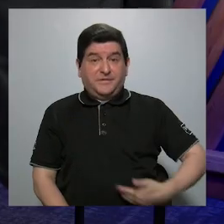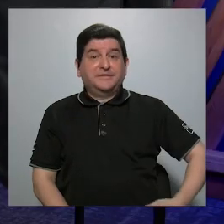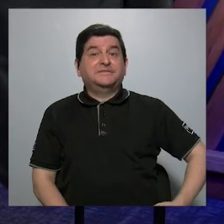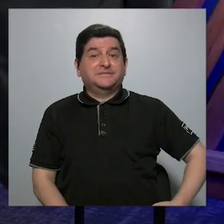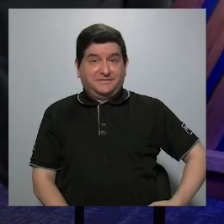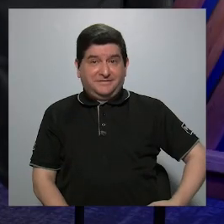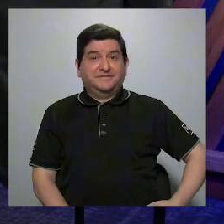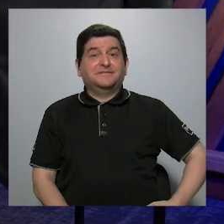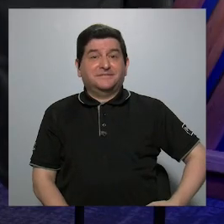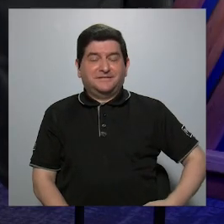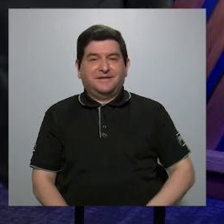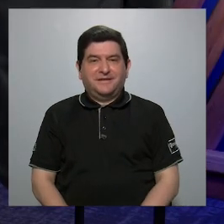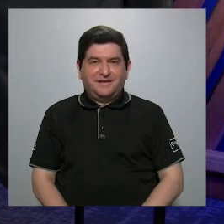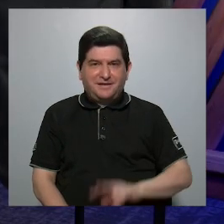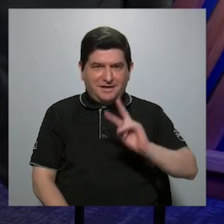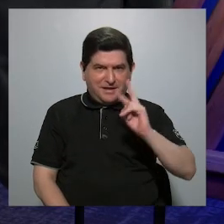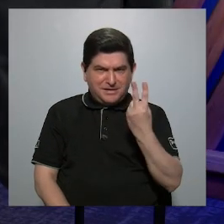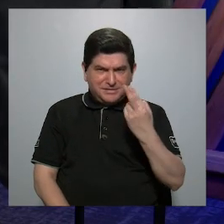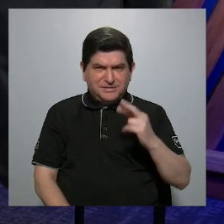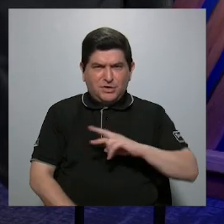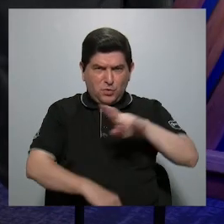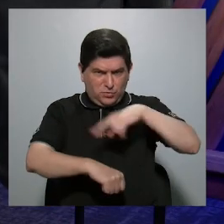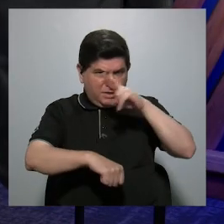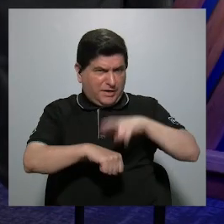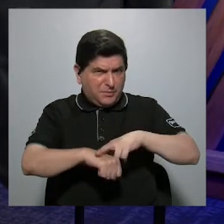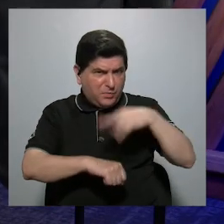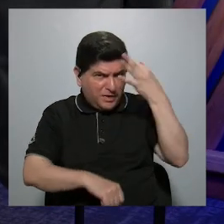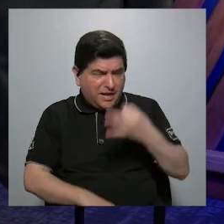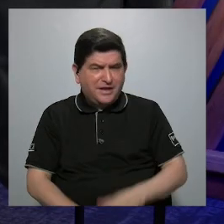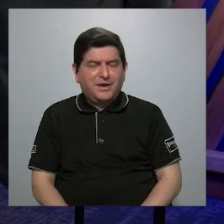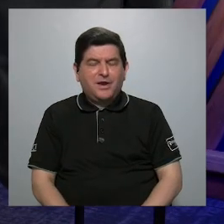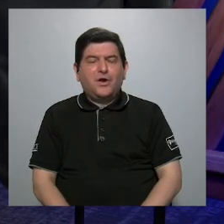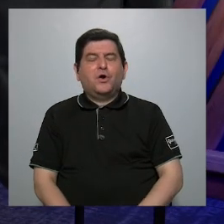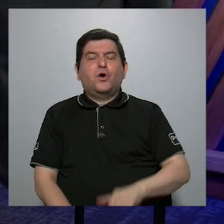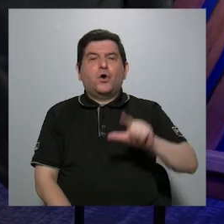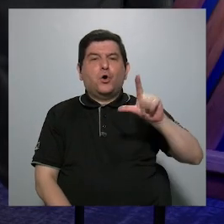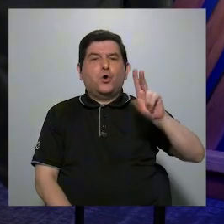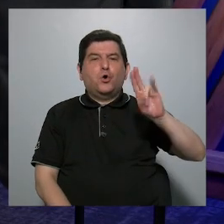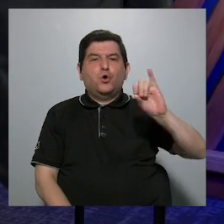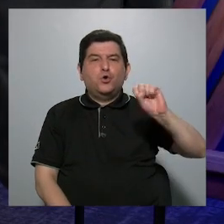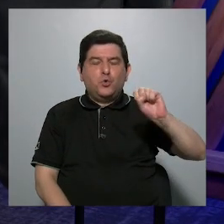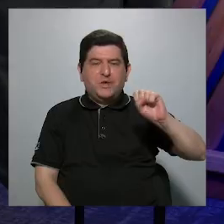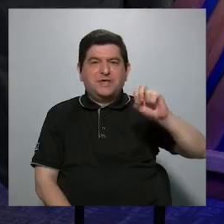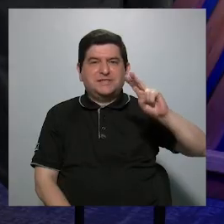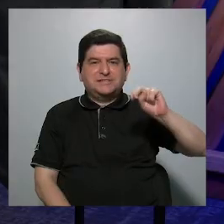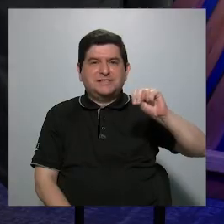un presidente. Sería la Segunda República, creo. Luis Napoleón.